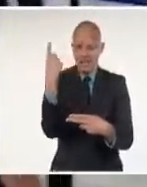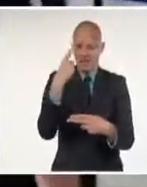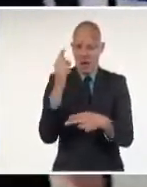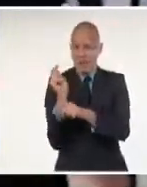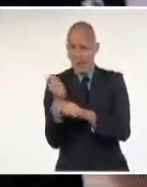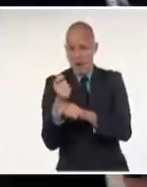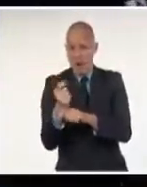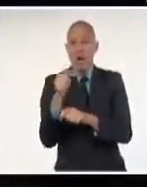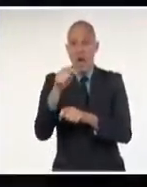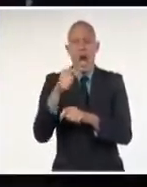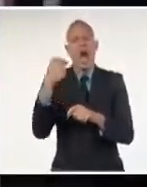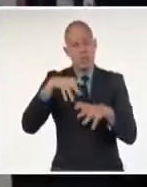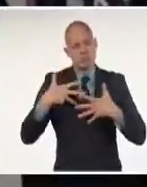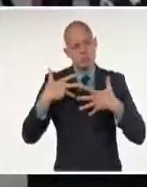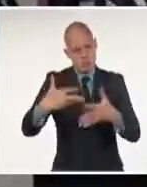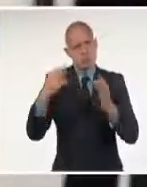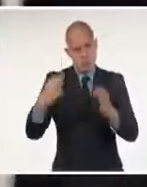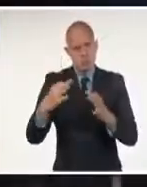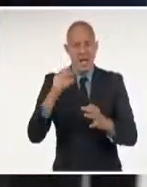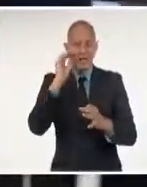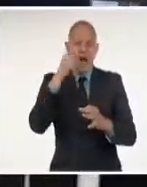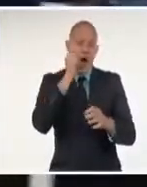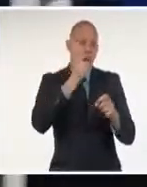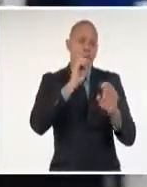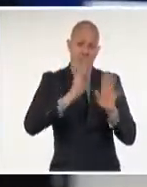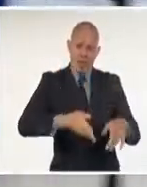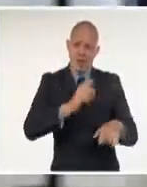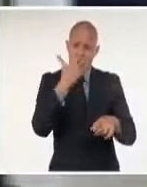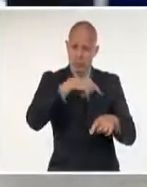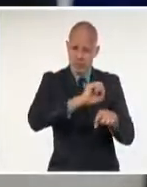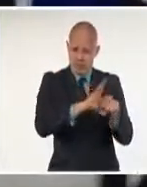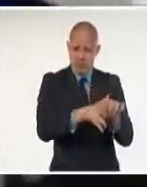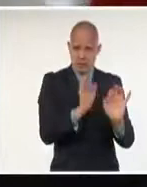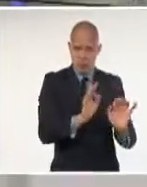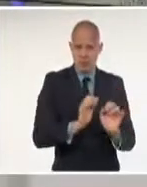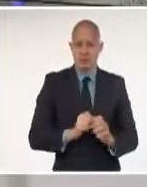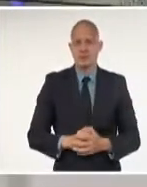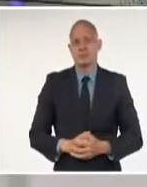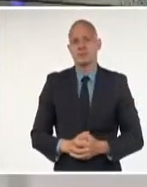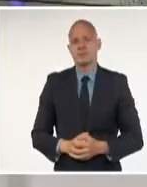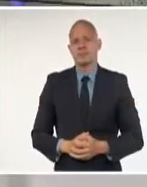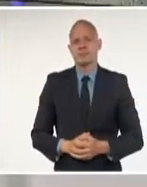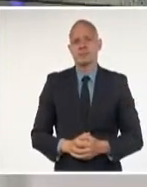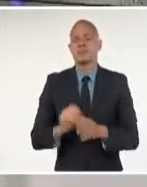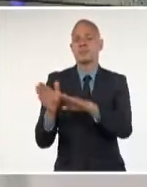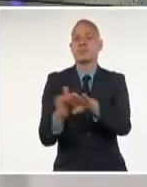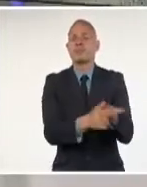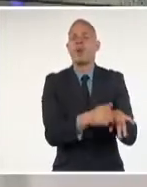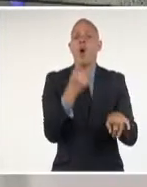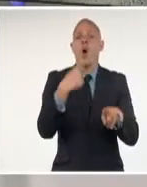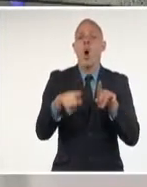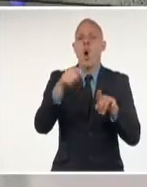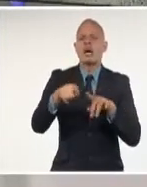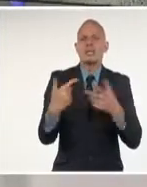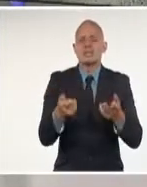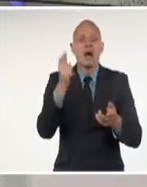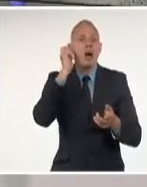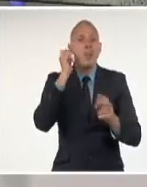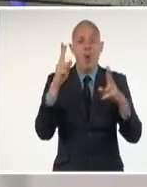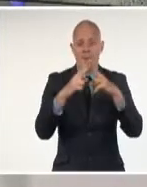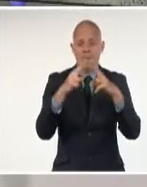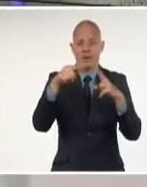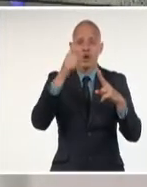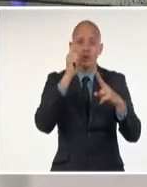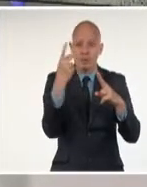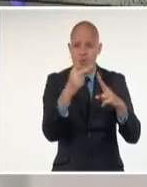estructura a causa de la COVID-19, que impactó en la reducción de los conjuntos asistentes. Y las duplas cubanas de Lidianis Echevarría, Yanis